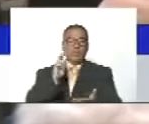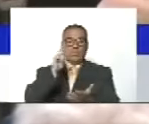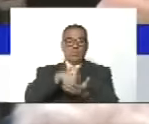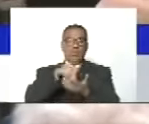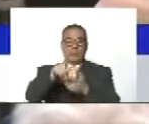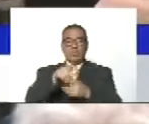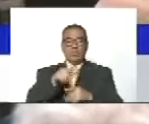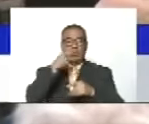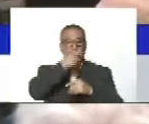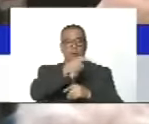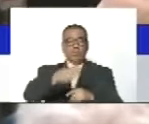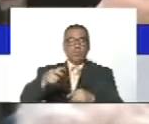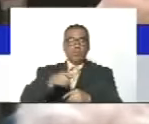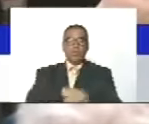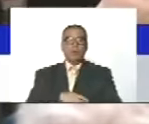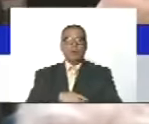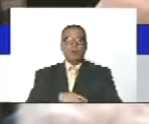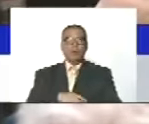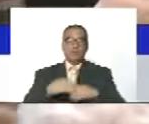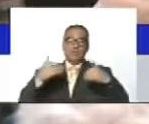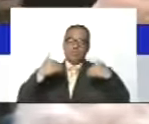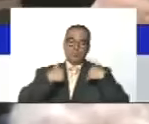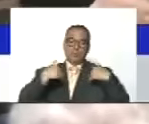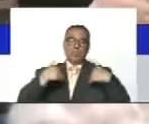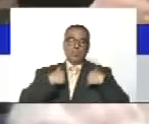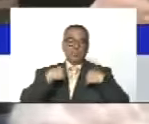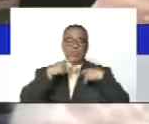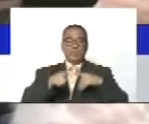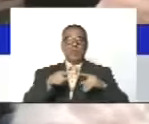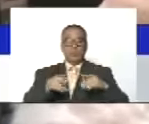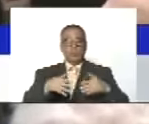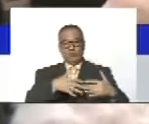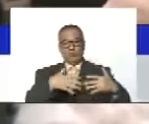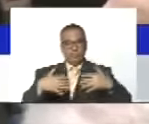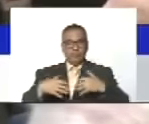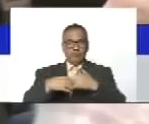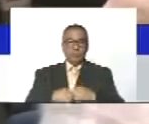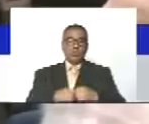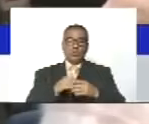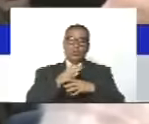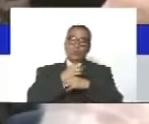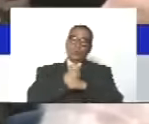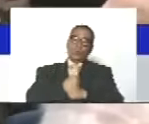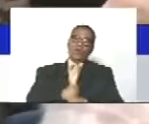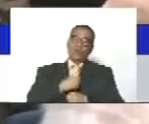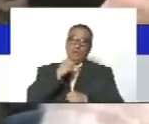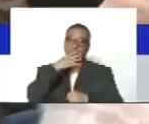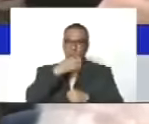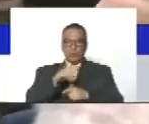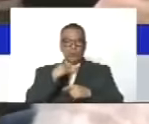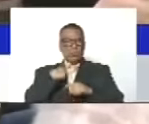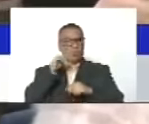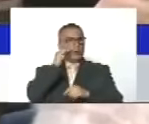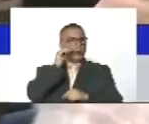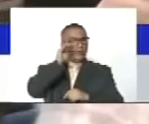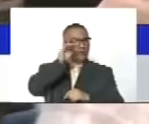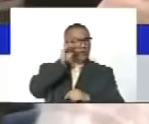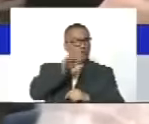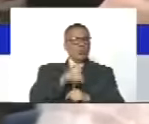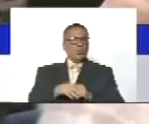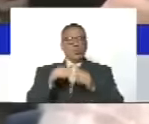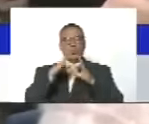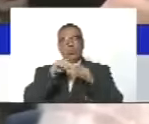presente el pueblo, sus sufrimientos, sus luchas, sus esperanzas, sus expectativas,